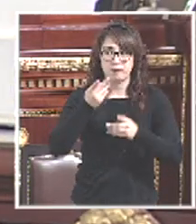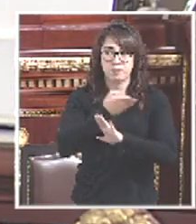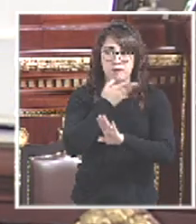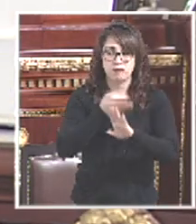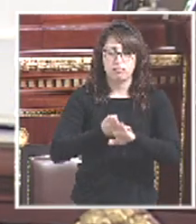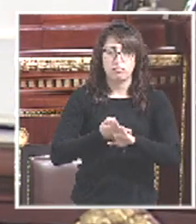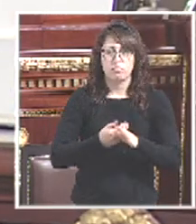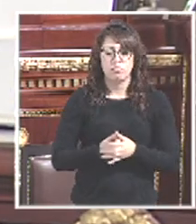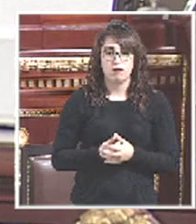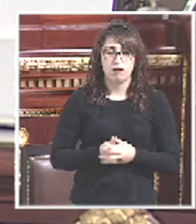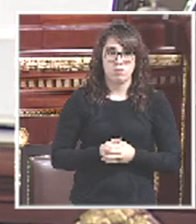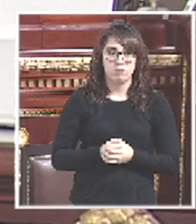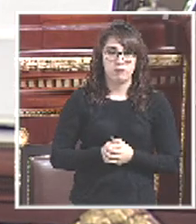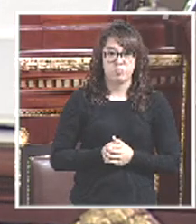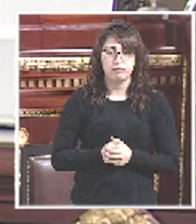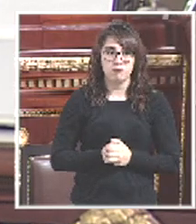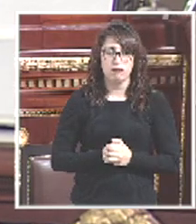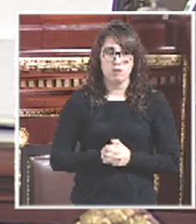contra?